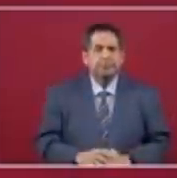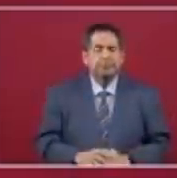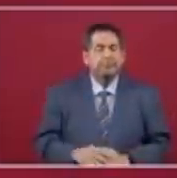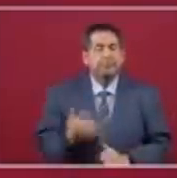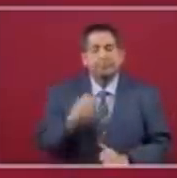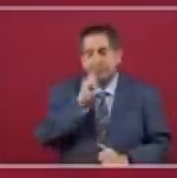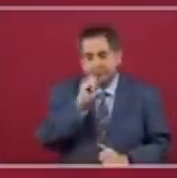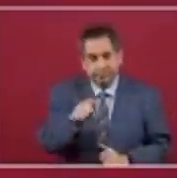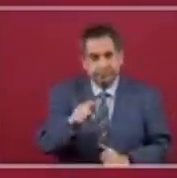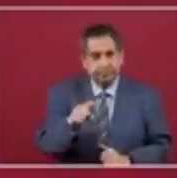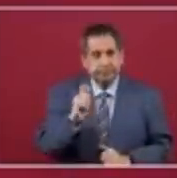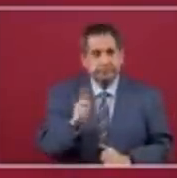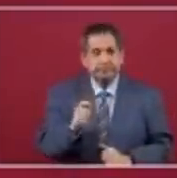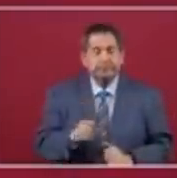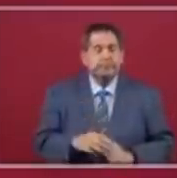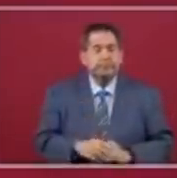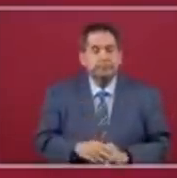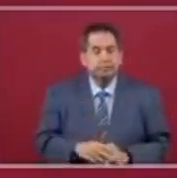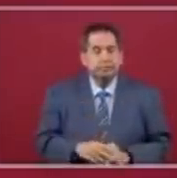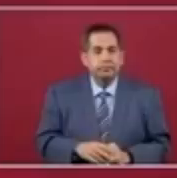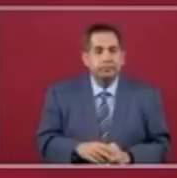y